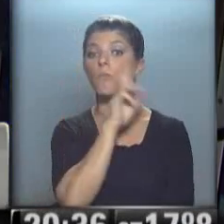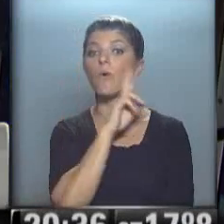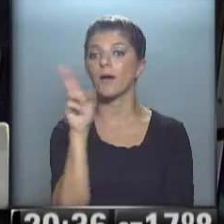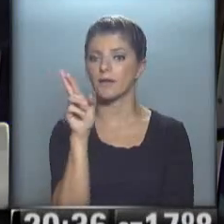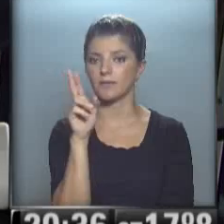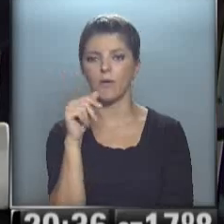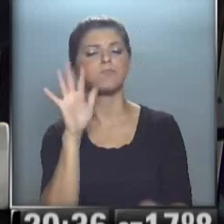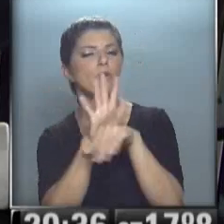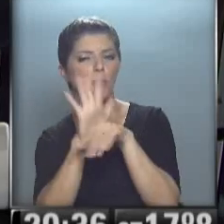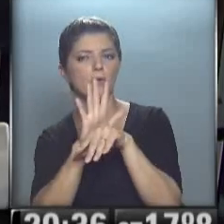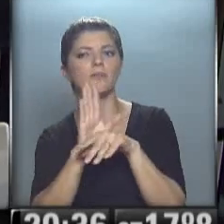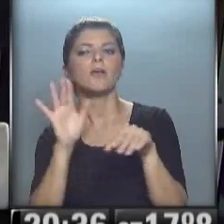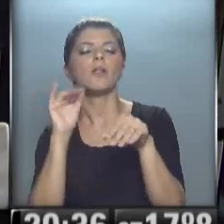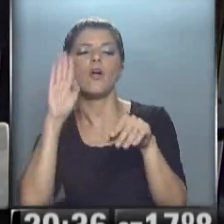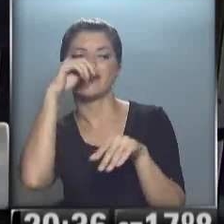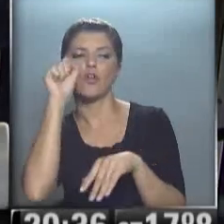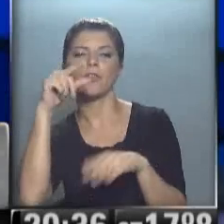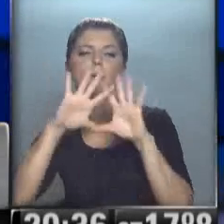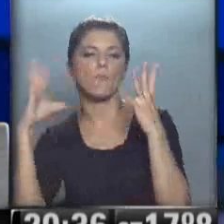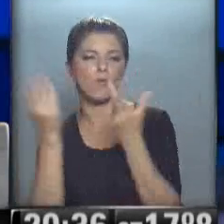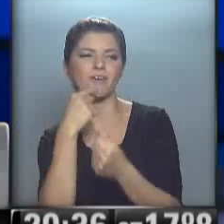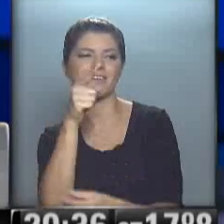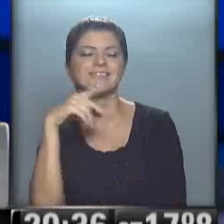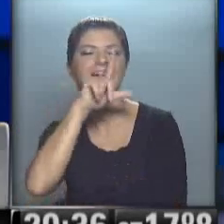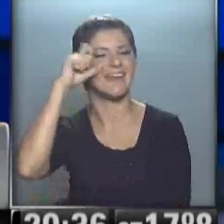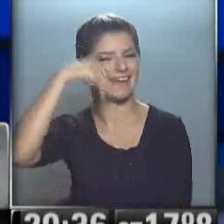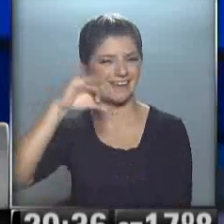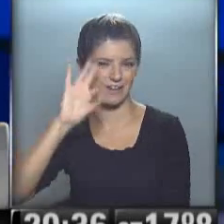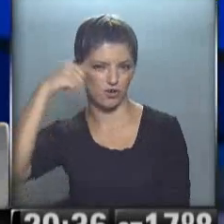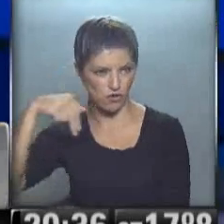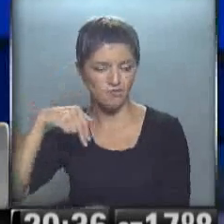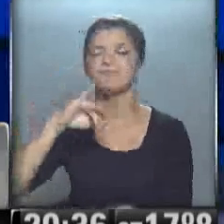negro del mundo, decía John Lennon. Exactamente, es el negro del mundo, decía John Lennon ya